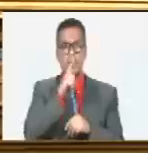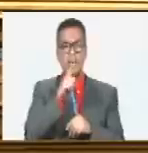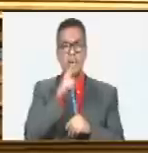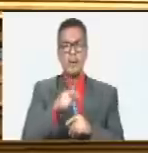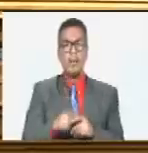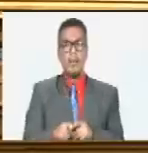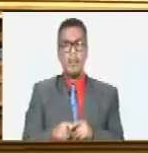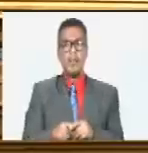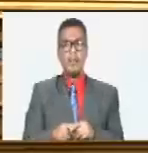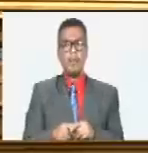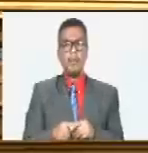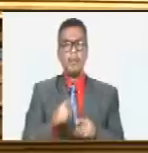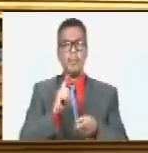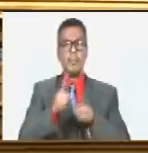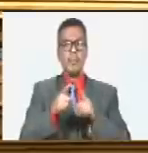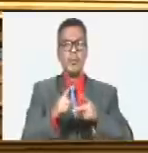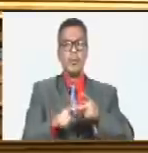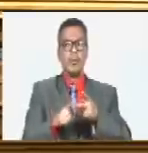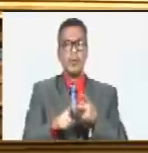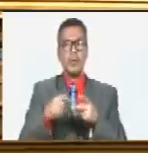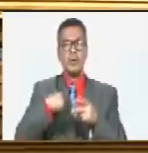¿Cuántas veces, quizás ustedes no lo saben,